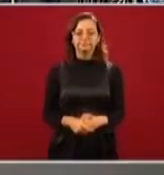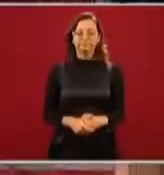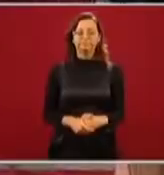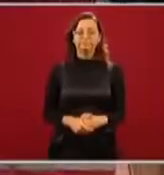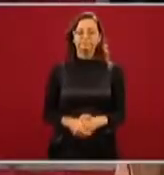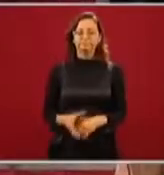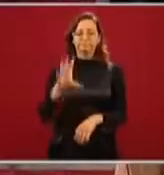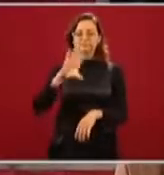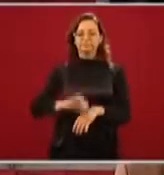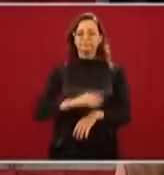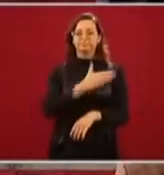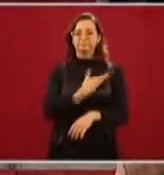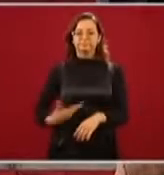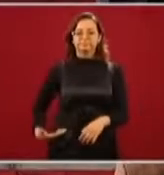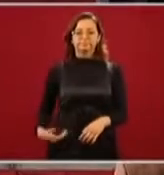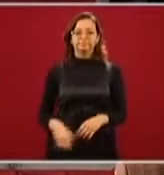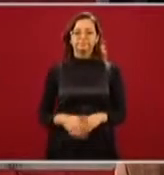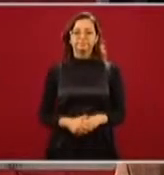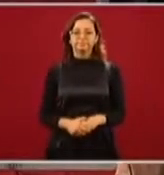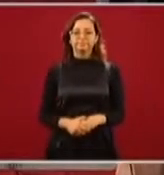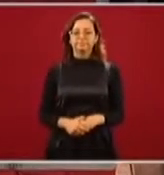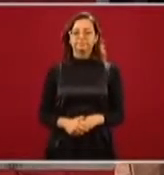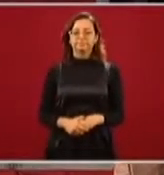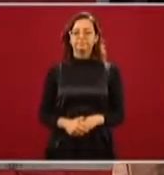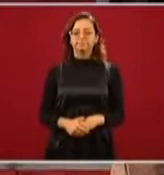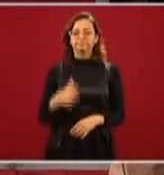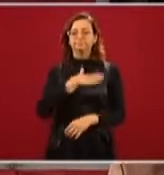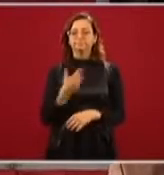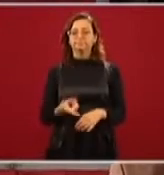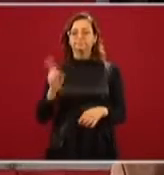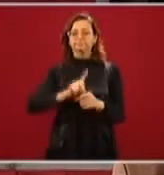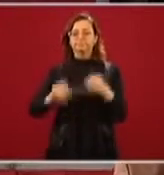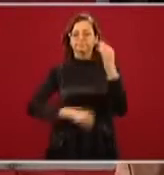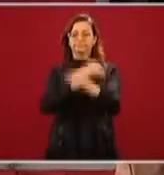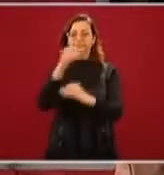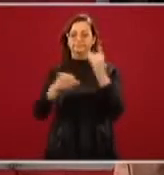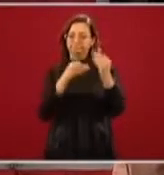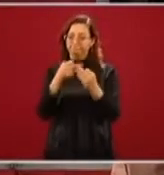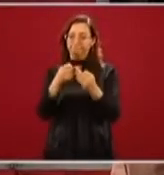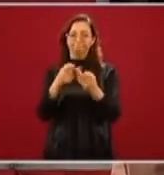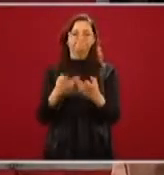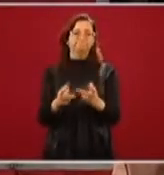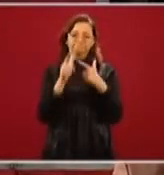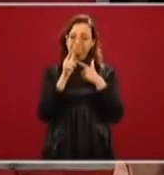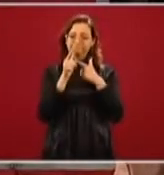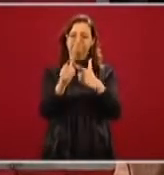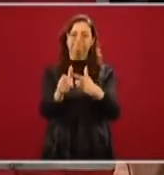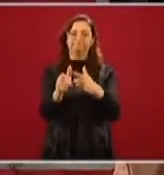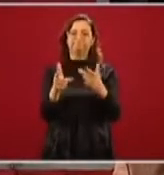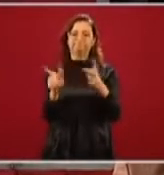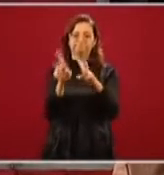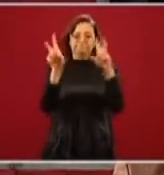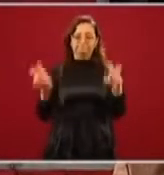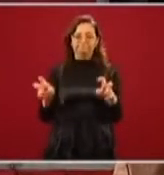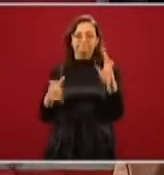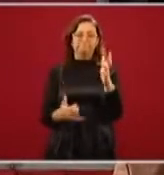Con su permiso, señor presidente. Muy buenos días a todos. Continuando con la presentación del día de ayer referente a